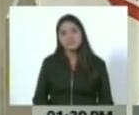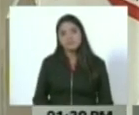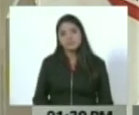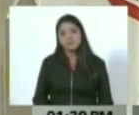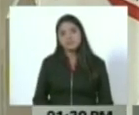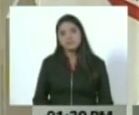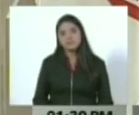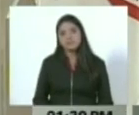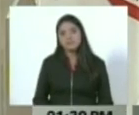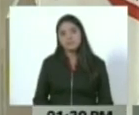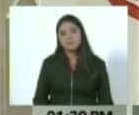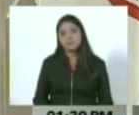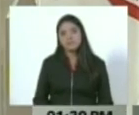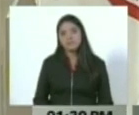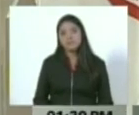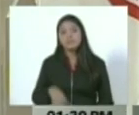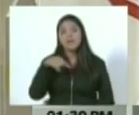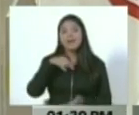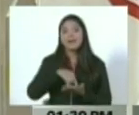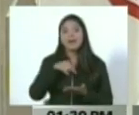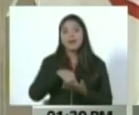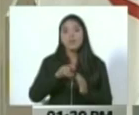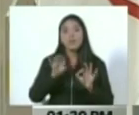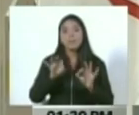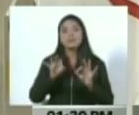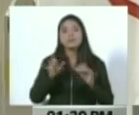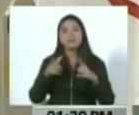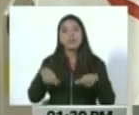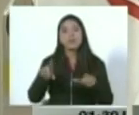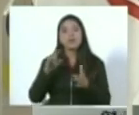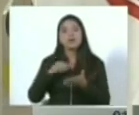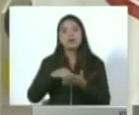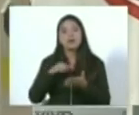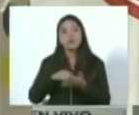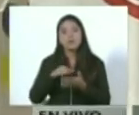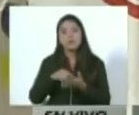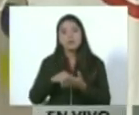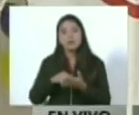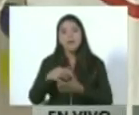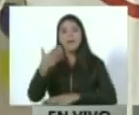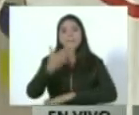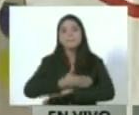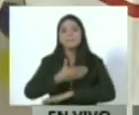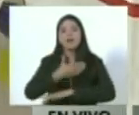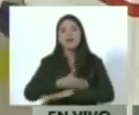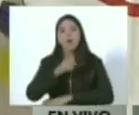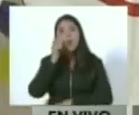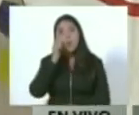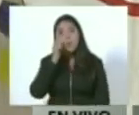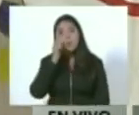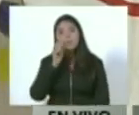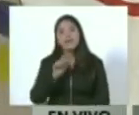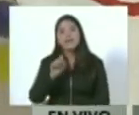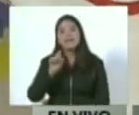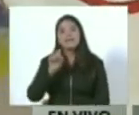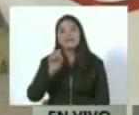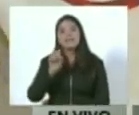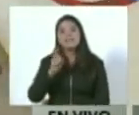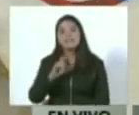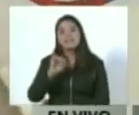en el estado Carabobo, específicamente en el peaje de Guacara, al ciudadano Gilbert